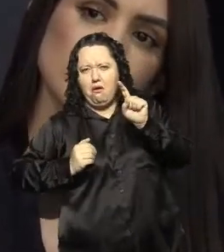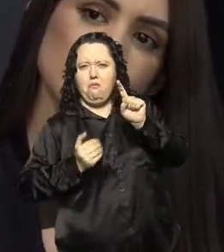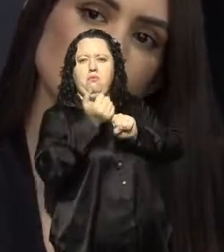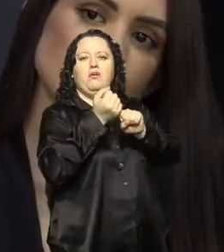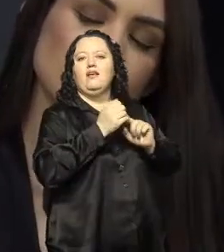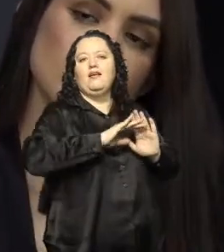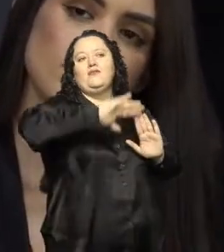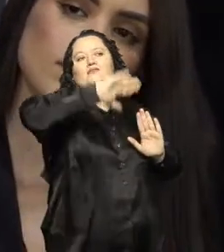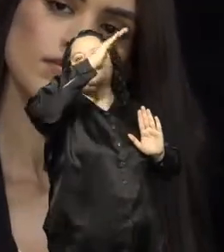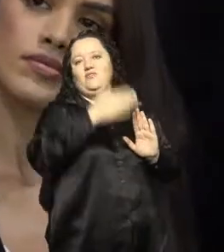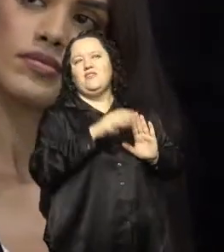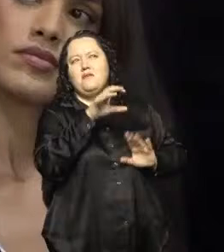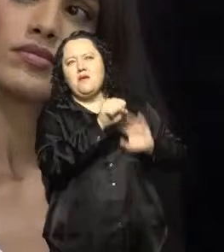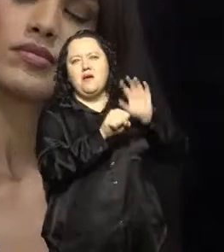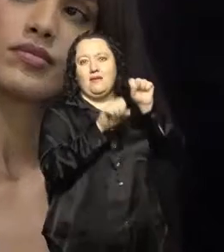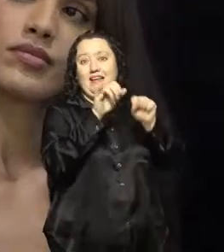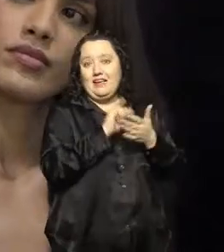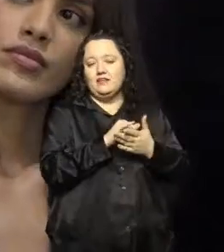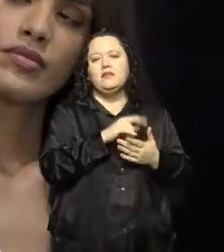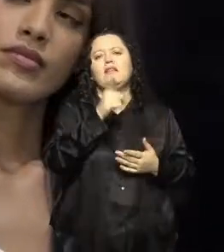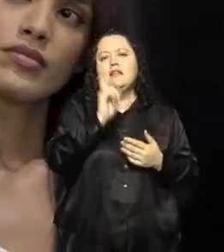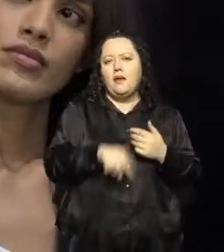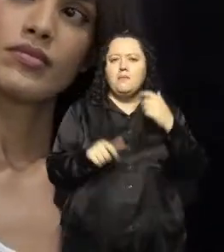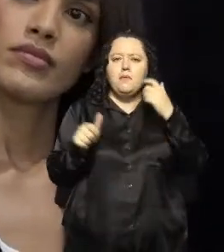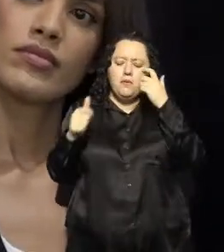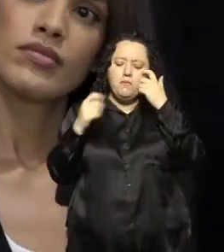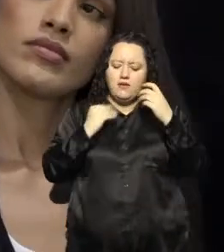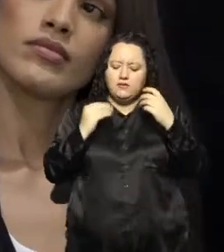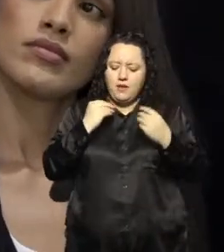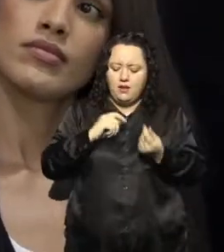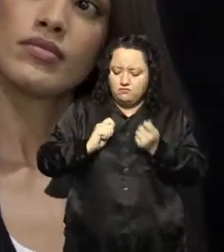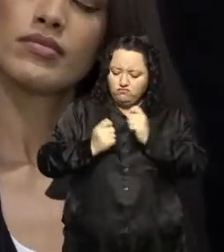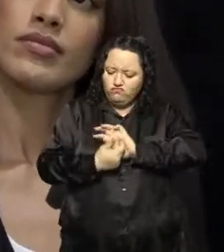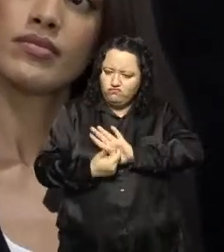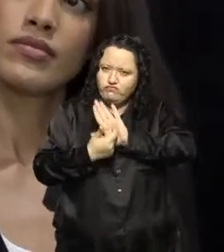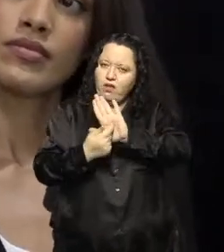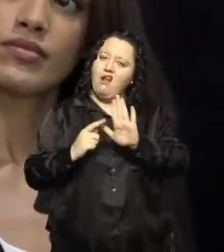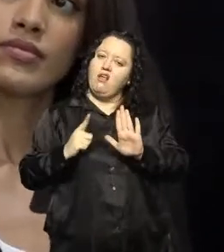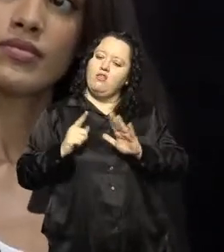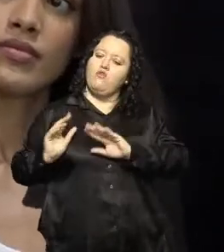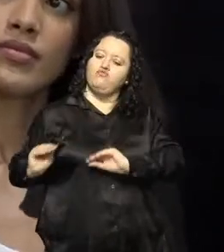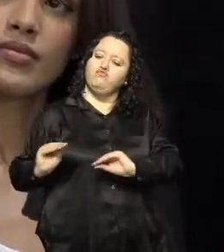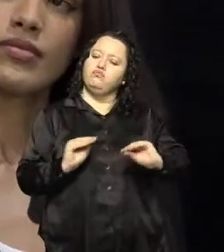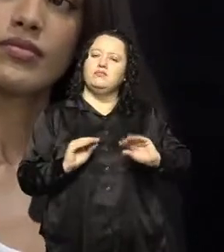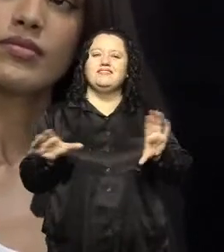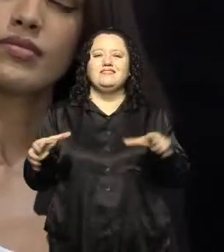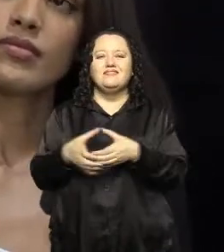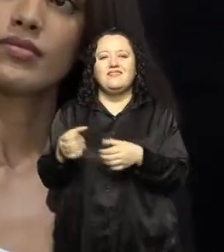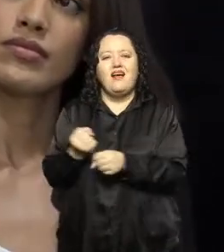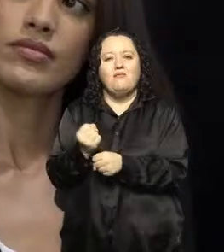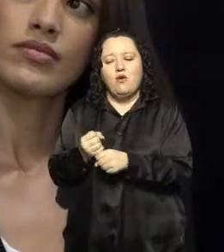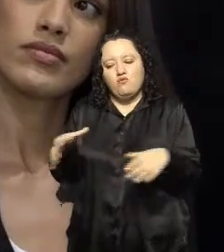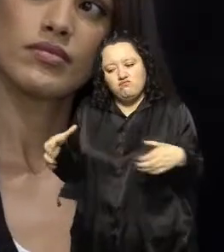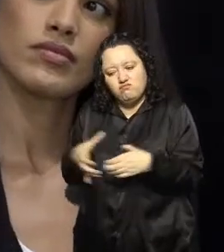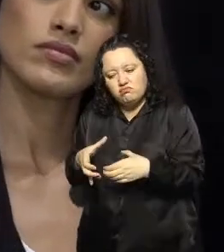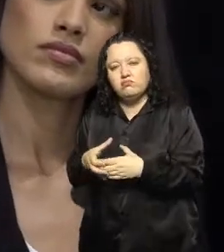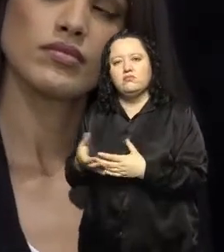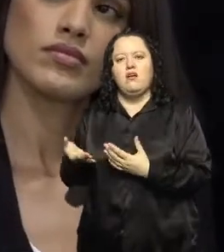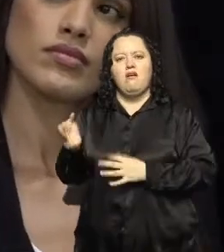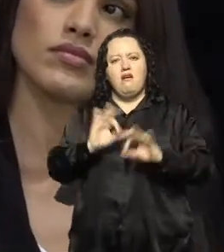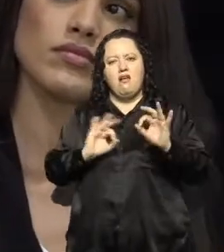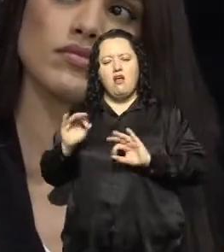en las montañas, Juan Pablo traducía sus experiencias a enseñanzas de liderazgo, de trabajo en equipo, de preparación